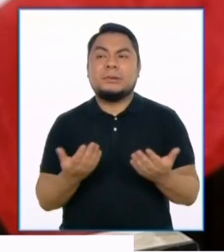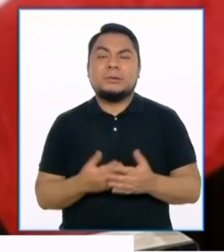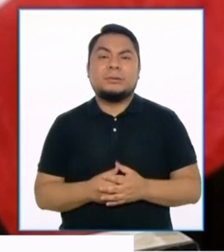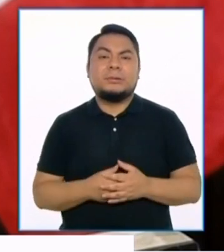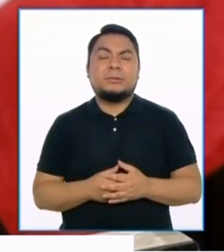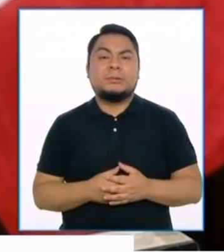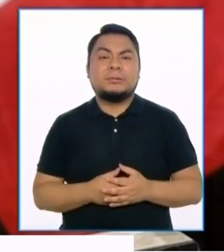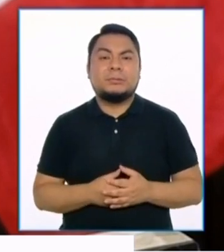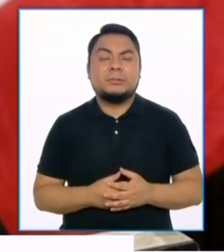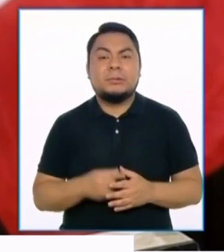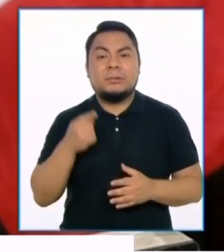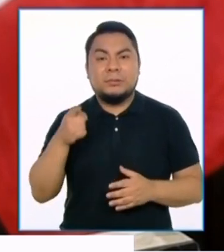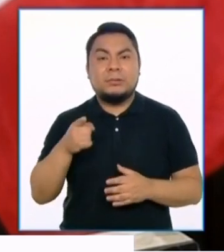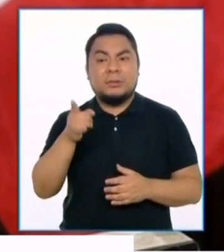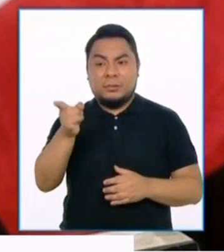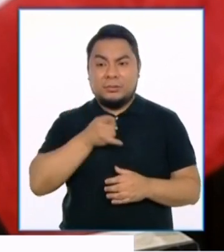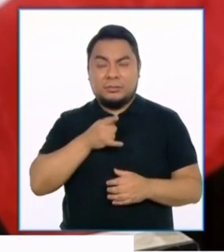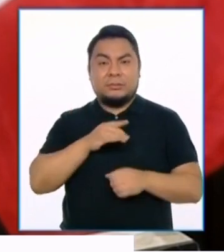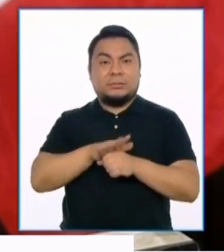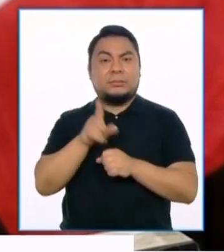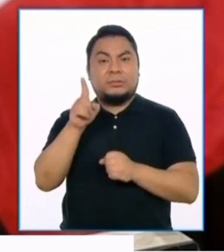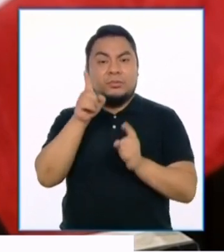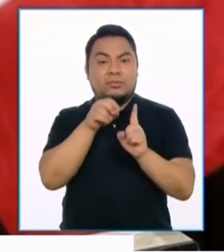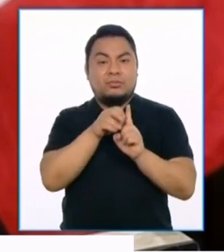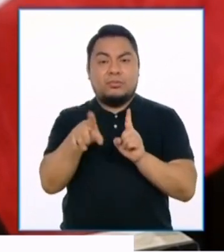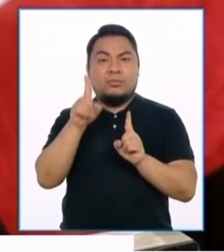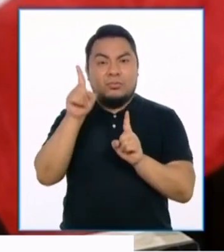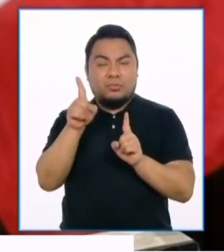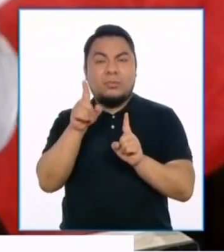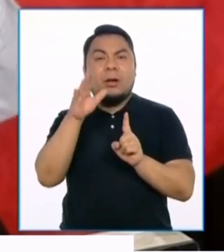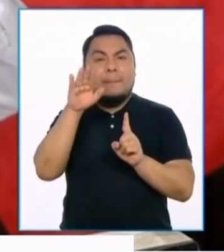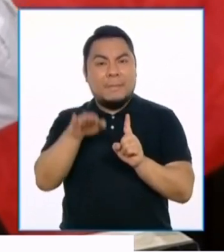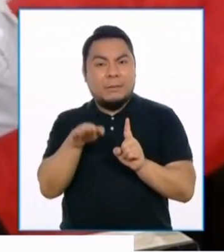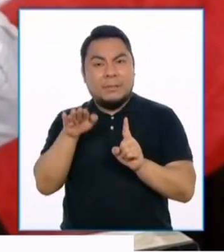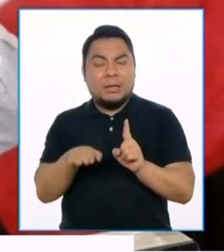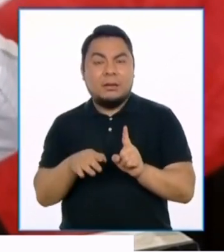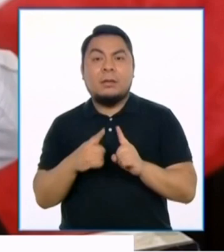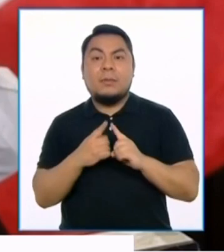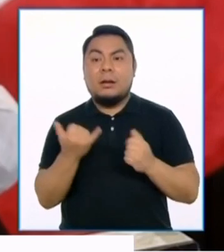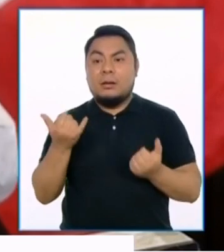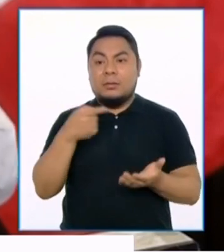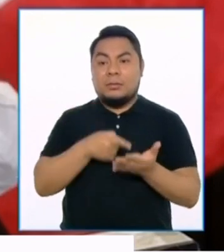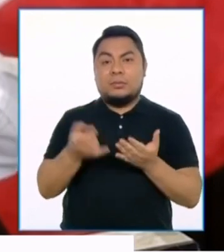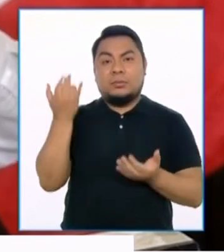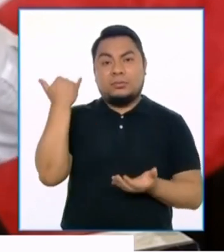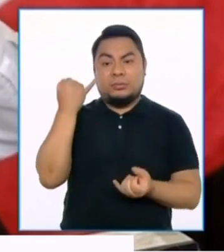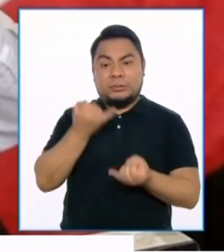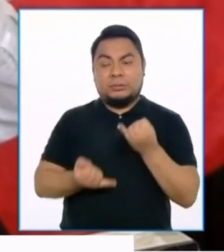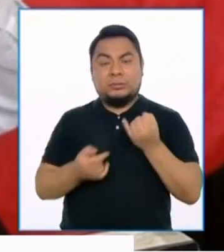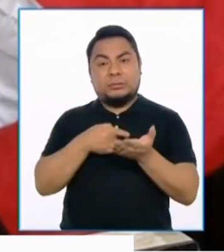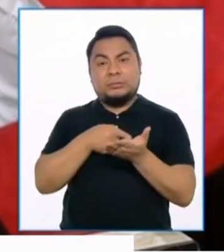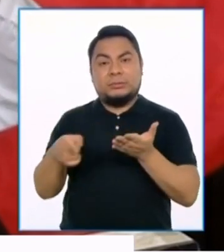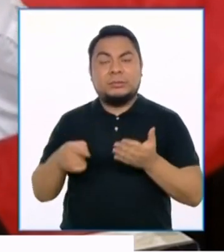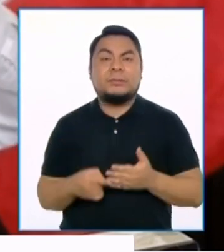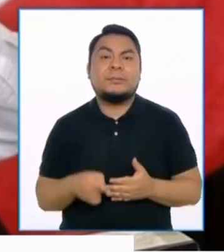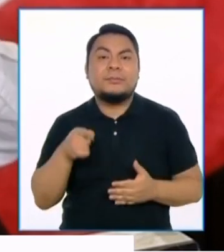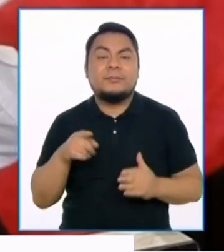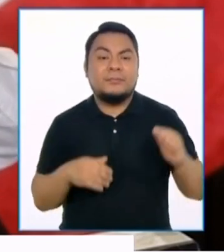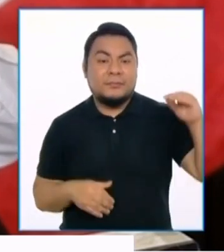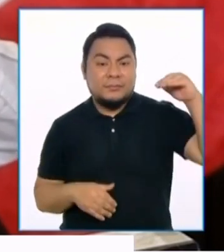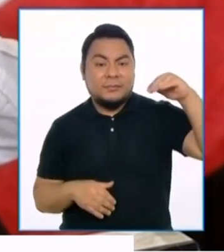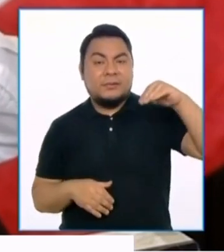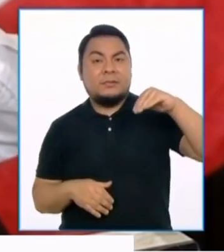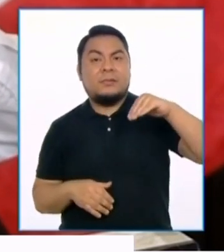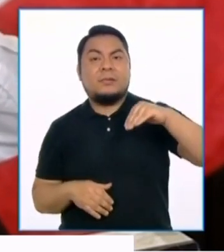un factor de contagio menor de 1, hoy nos decía que en la última semana esta curva